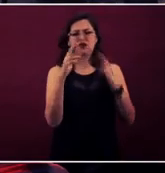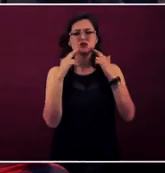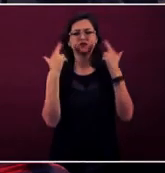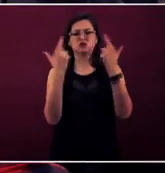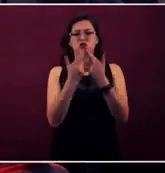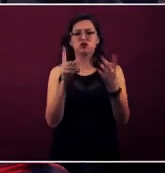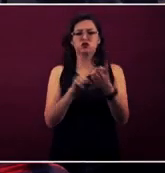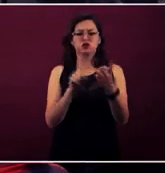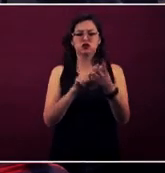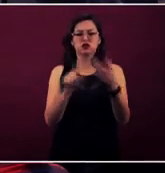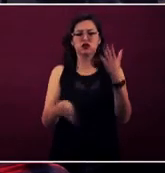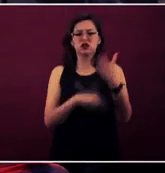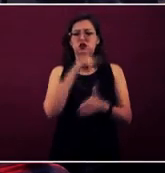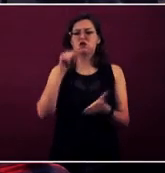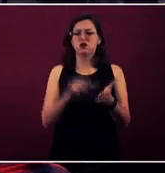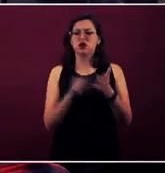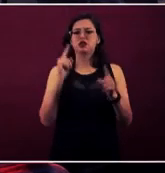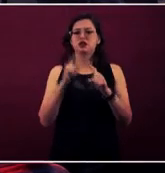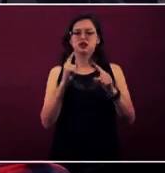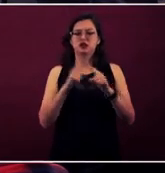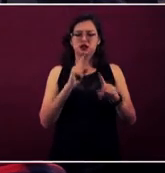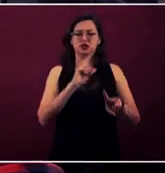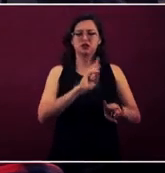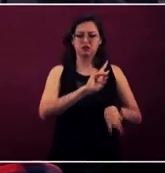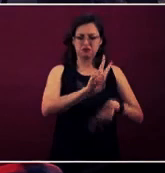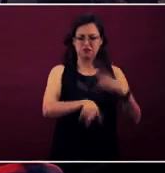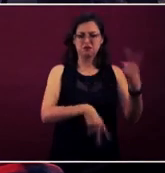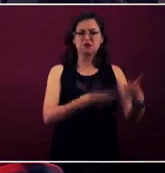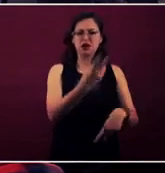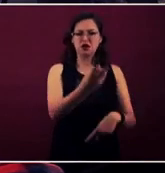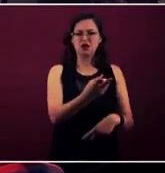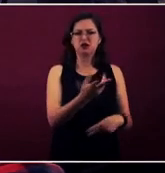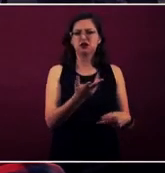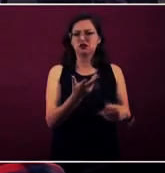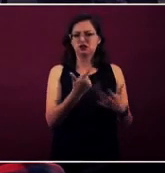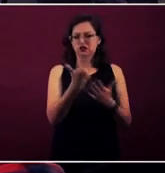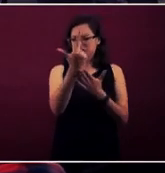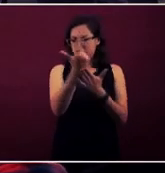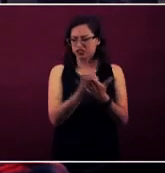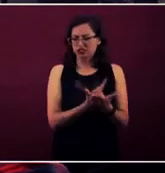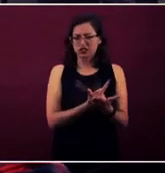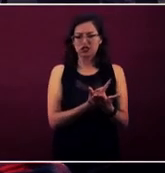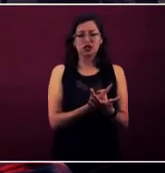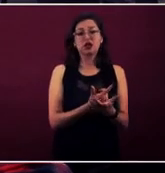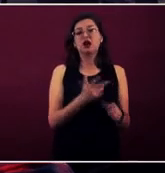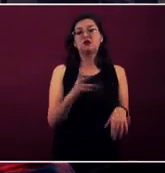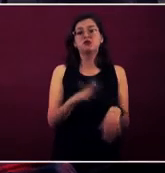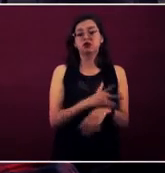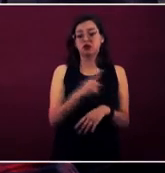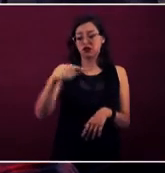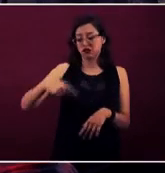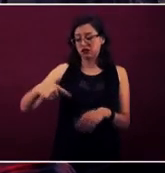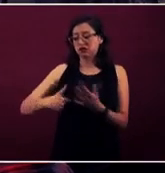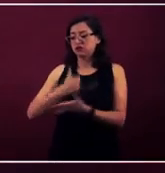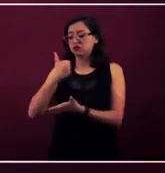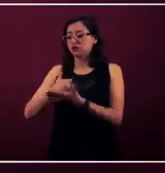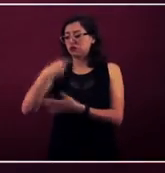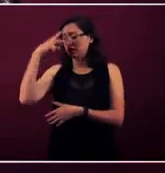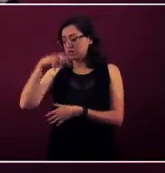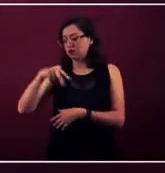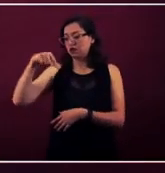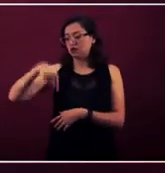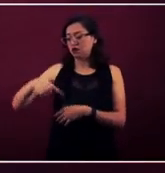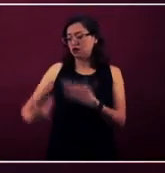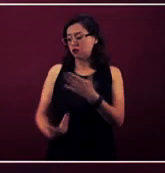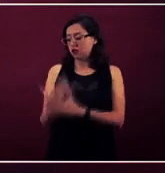donde, quienes asisten a estas reuniones. Lo que hacemos nosotros temprano aquí se